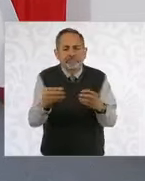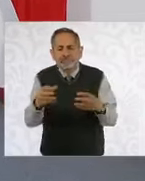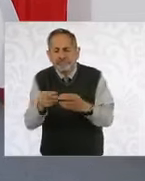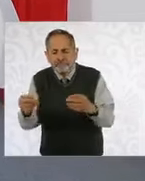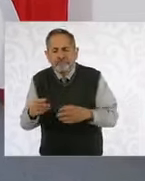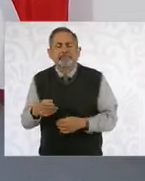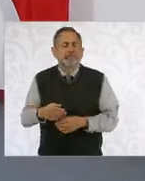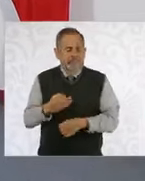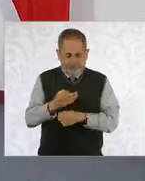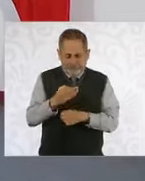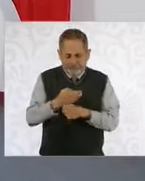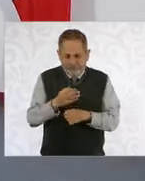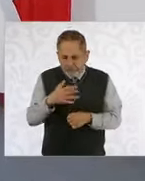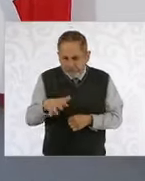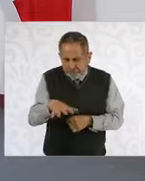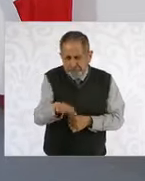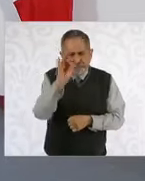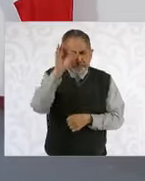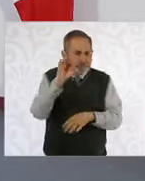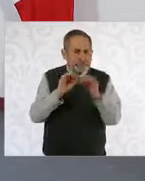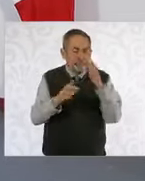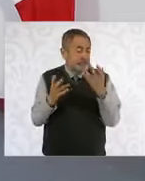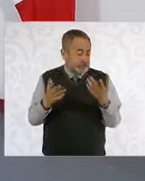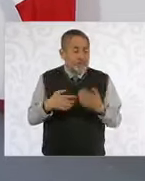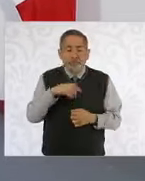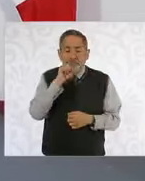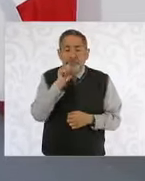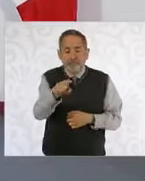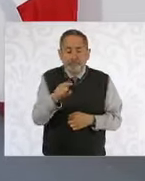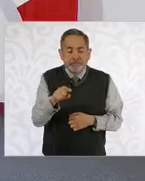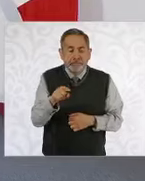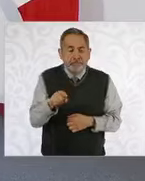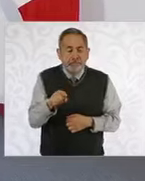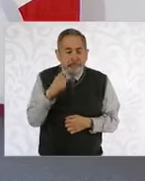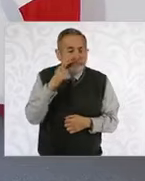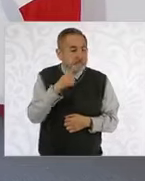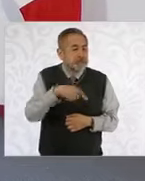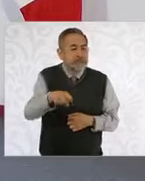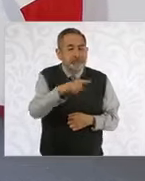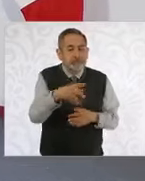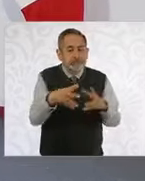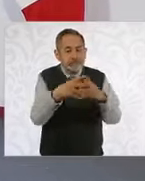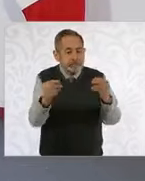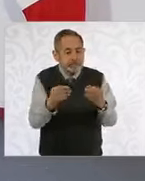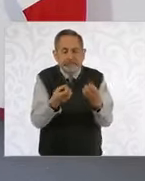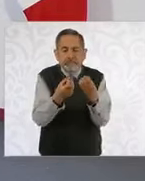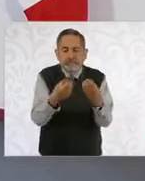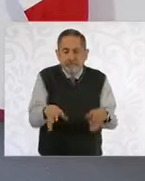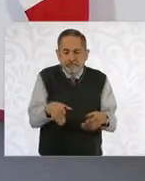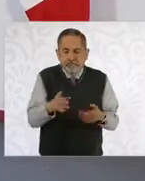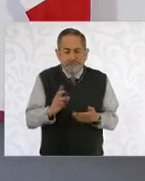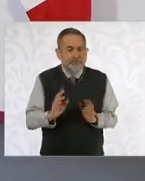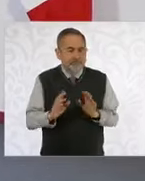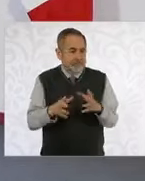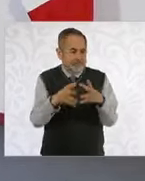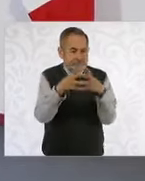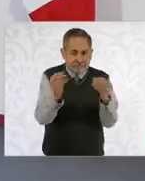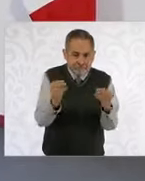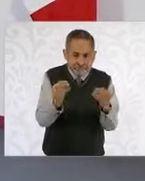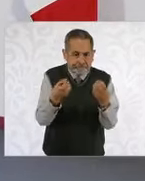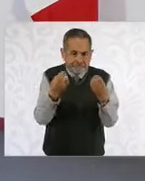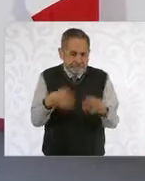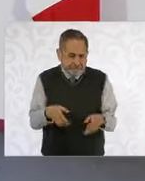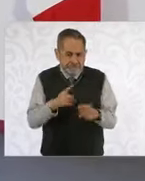desaparecidas o en su momento también pusimos la característica de extraviadas, porque a veces no es